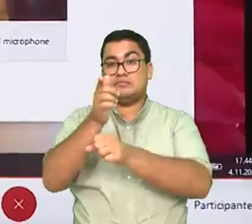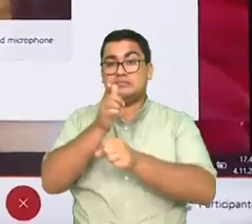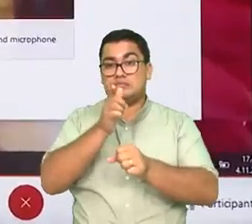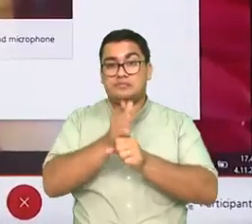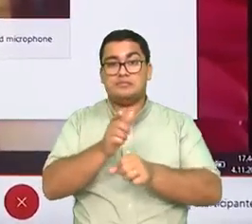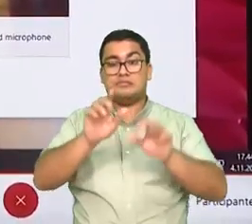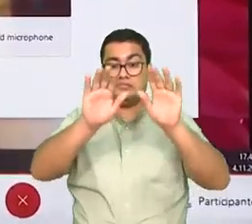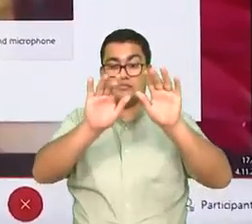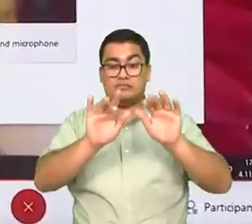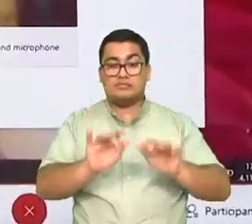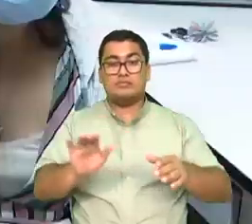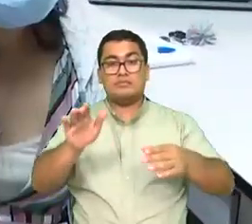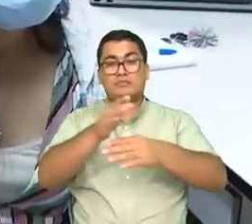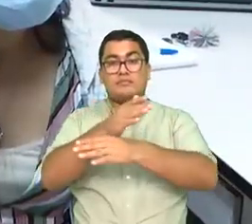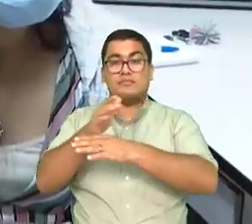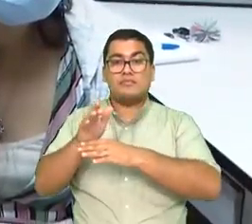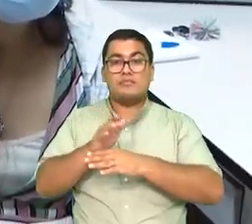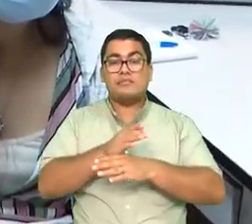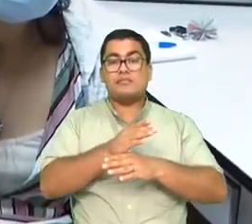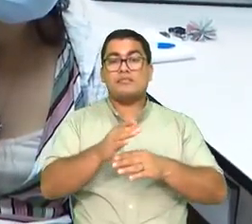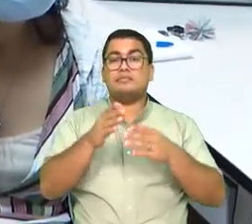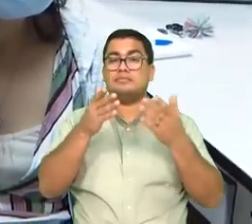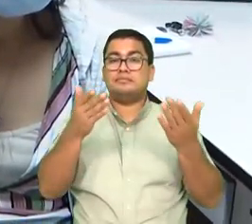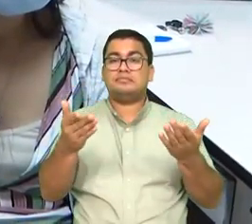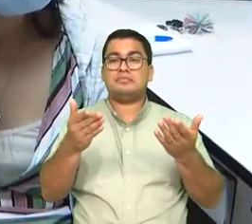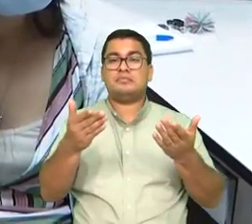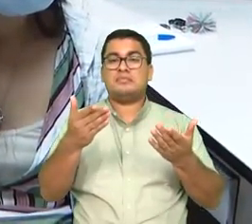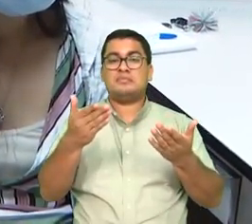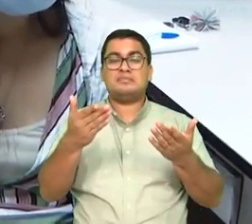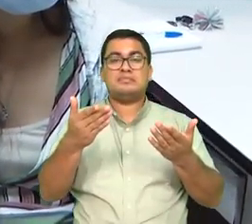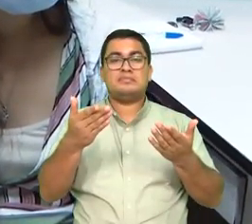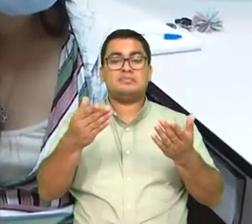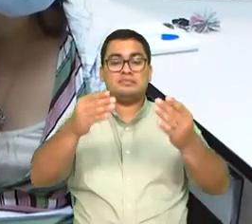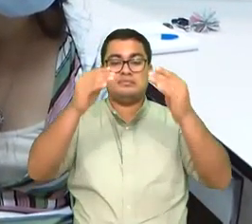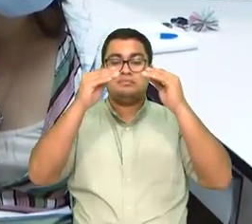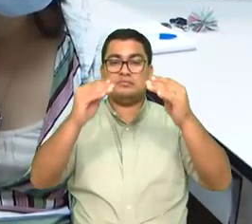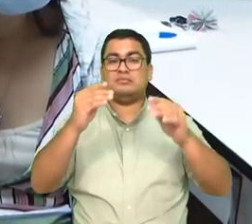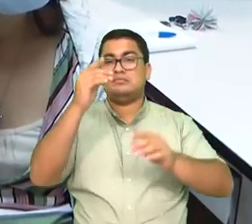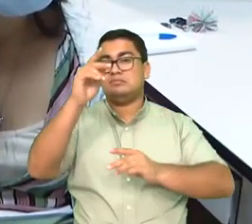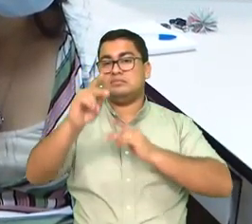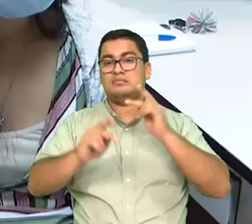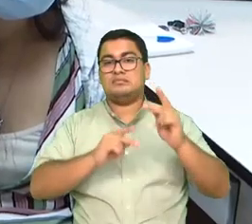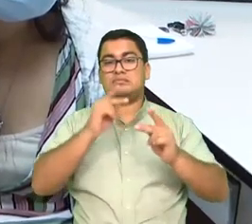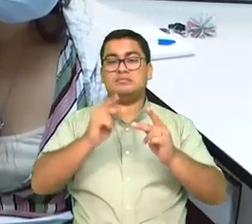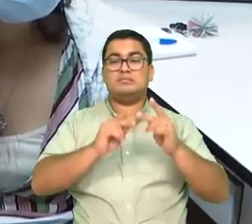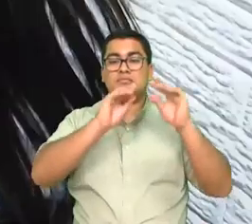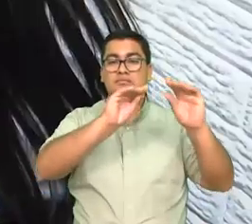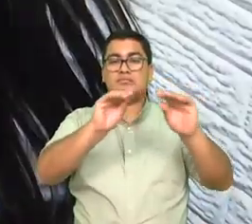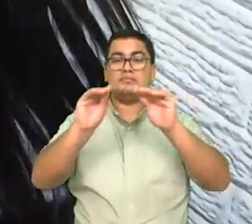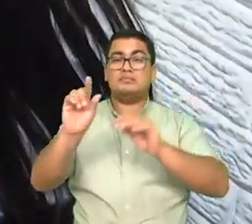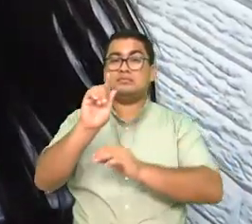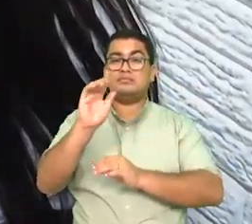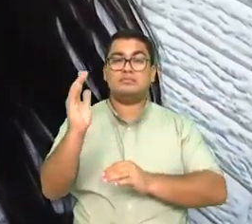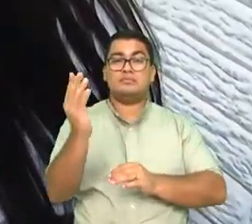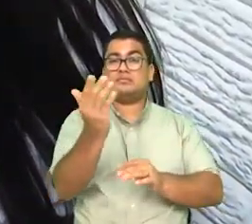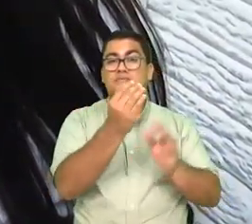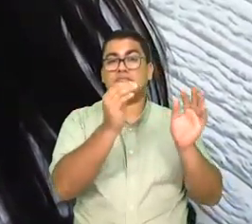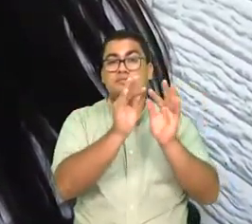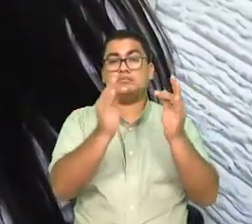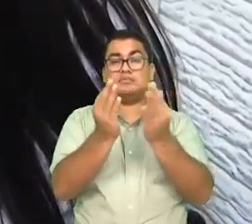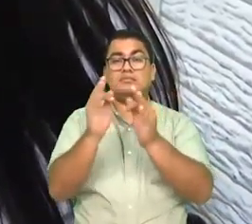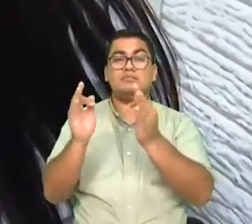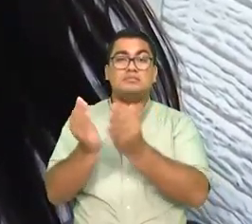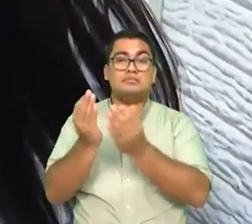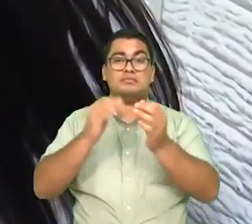las tecnologías de la información para llevar la gratuidad y la calidad de la enseñanza a todas las familias en el